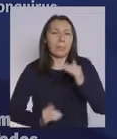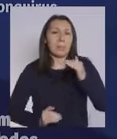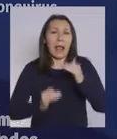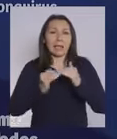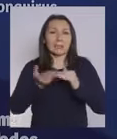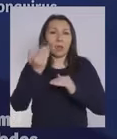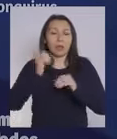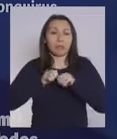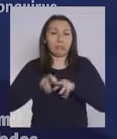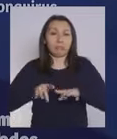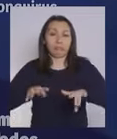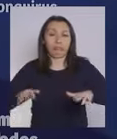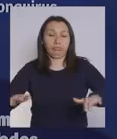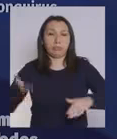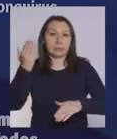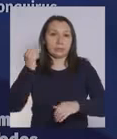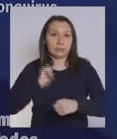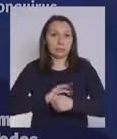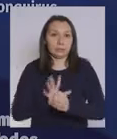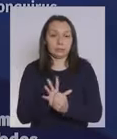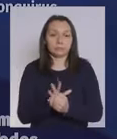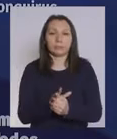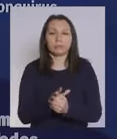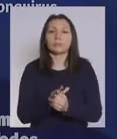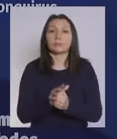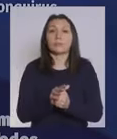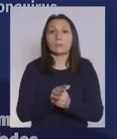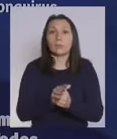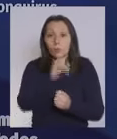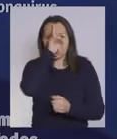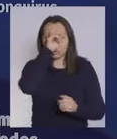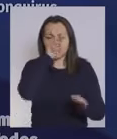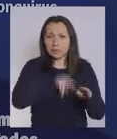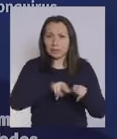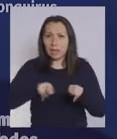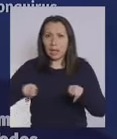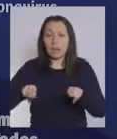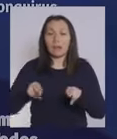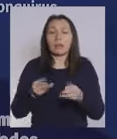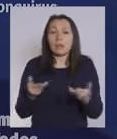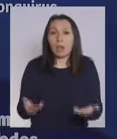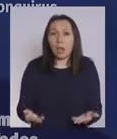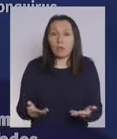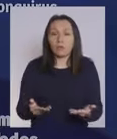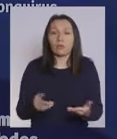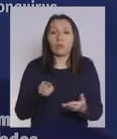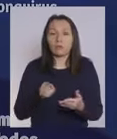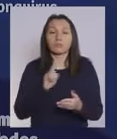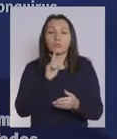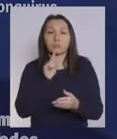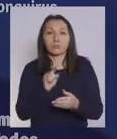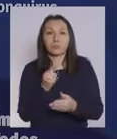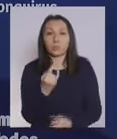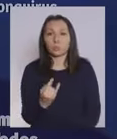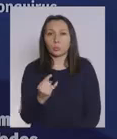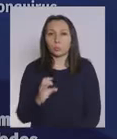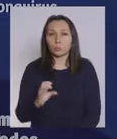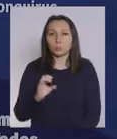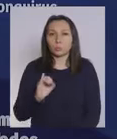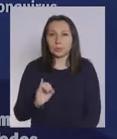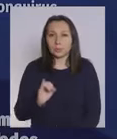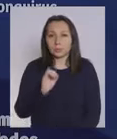máximo de evolución de la pandemia. La ocupación de camas a nivel, a su vez, la ocupación de camas de unidades de